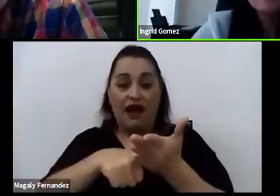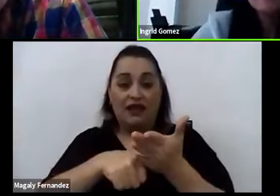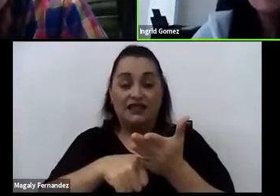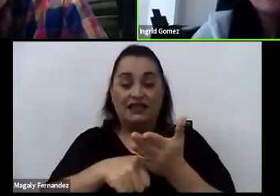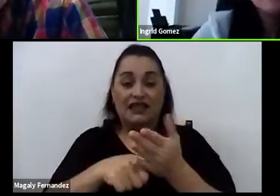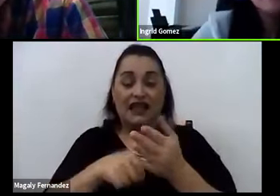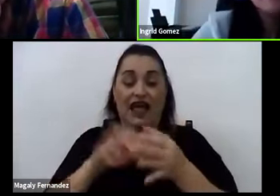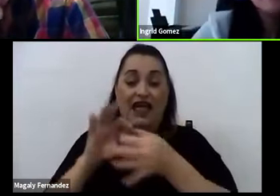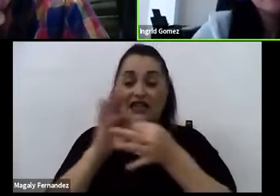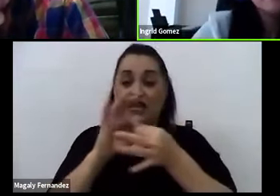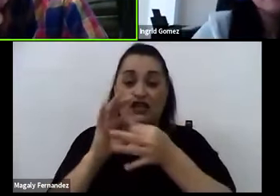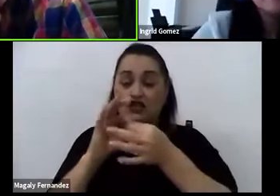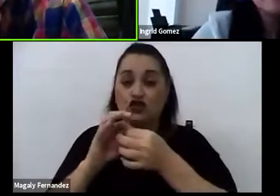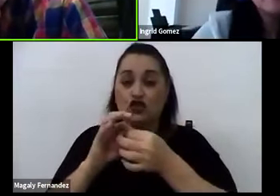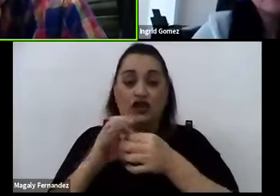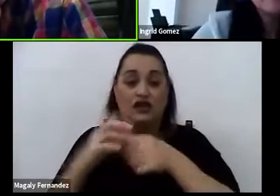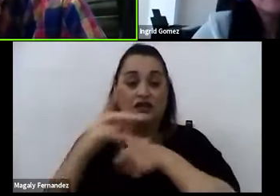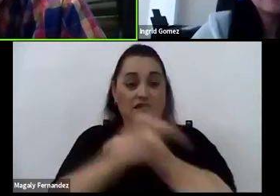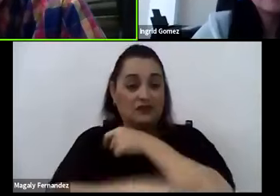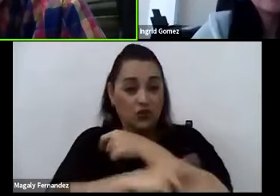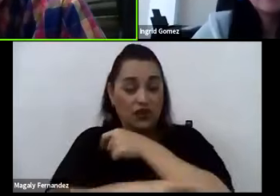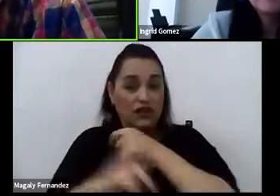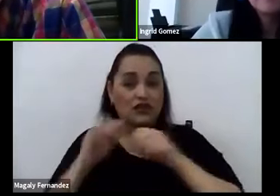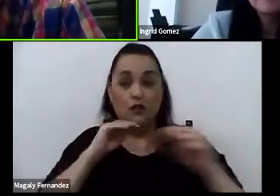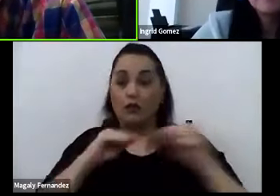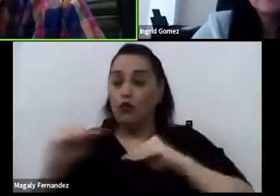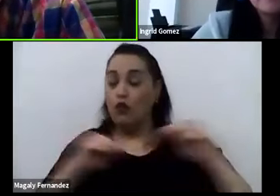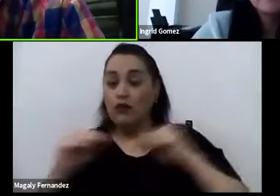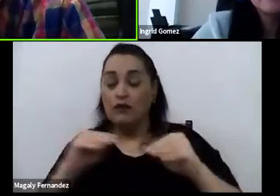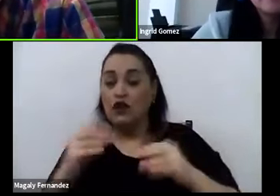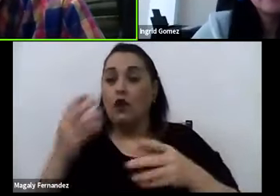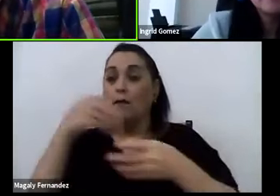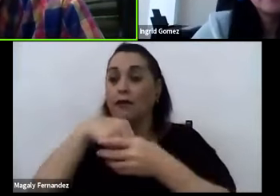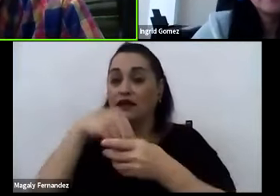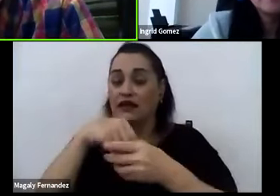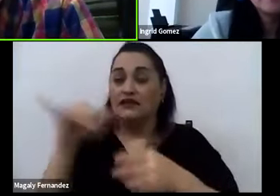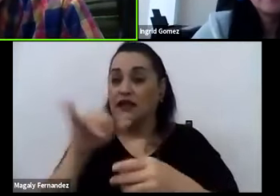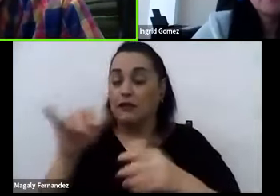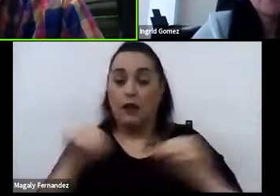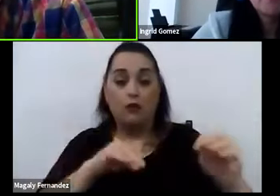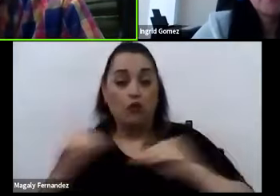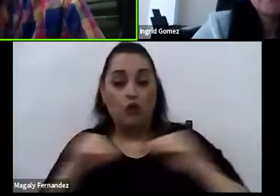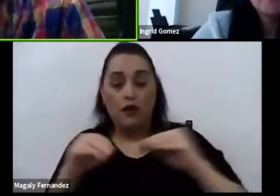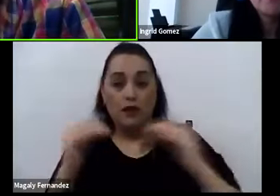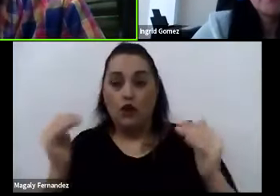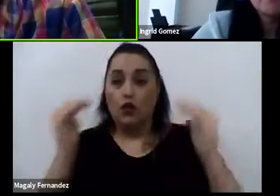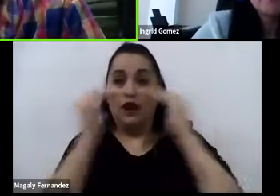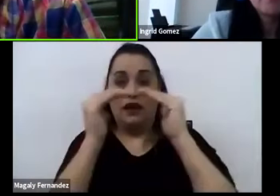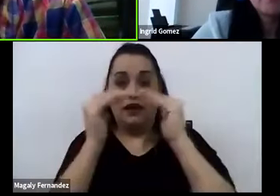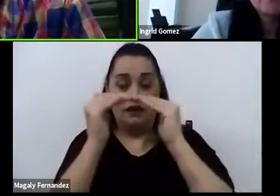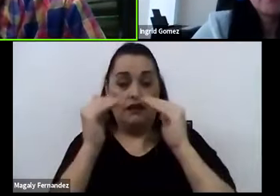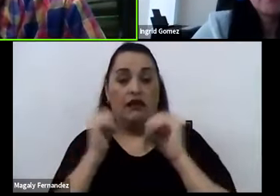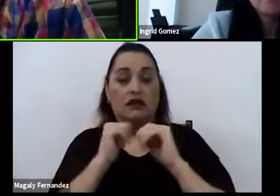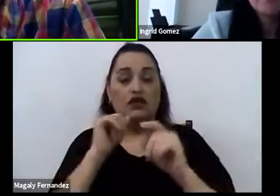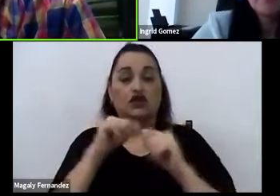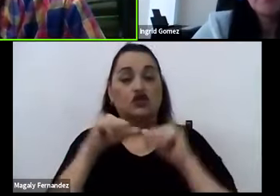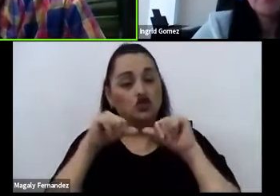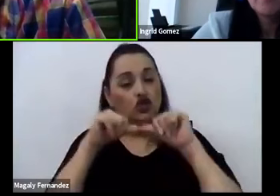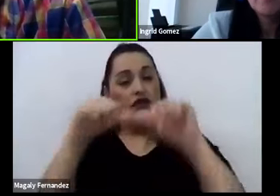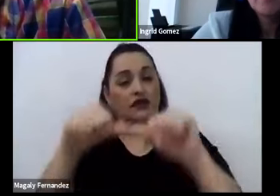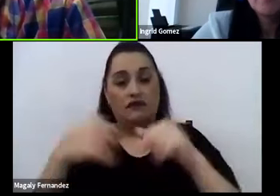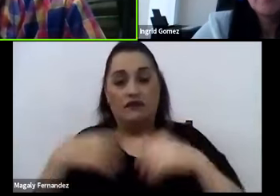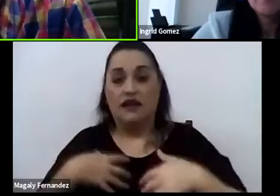Naciones Unidas, estamos hablando en un movimiento al que pertenece Rocío también, Movimiento por la Equidad Sostenible en la